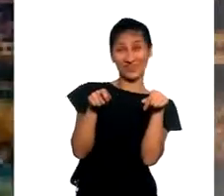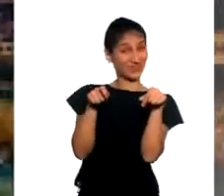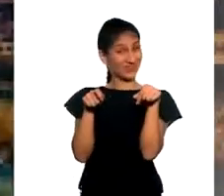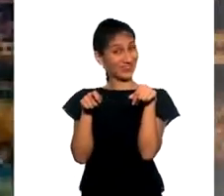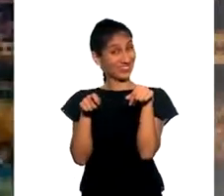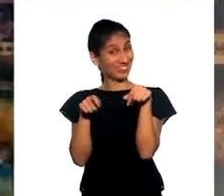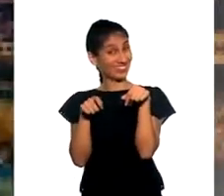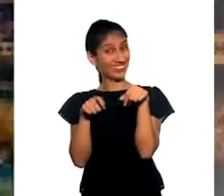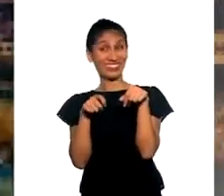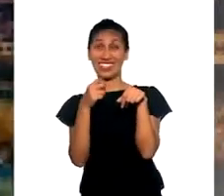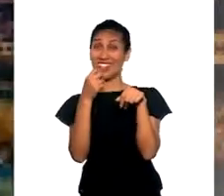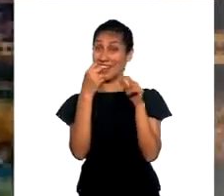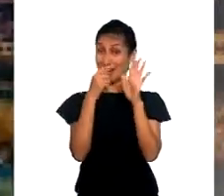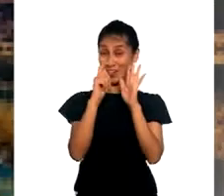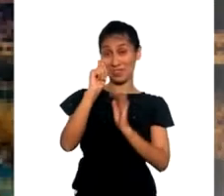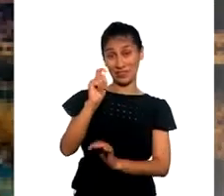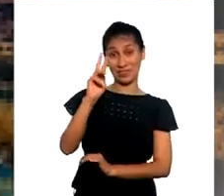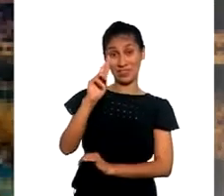el transportador